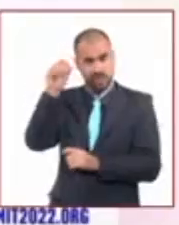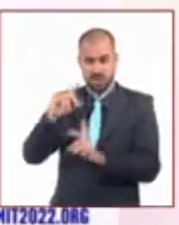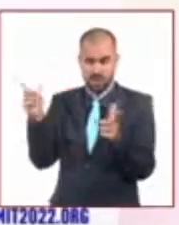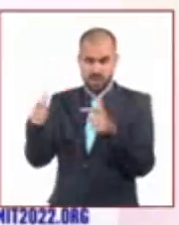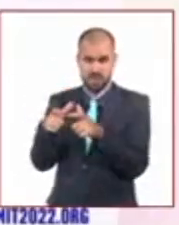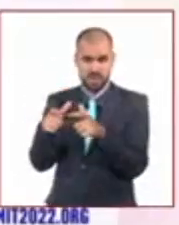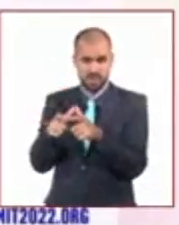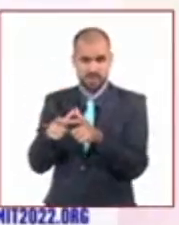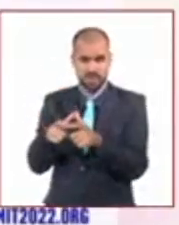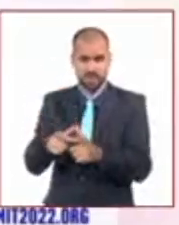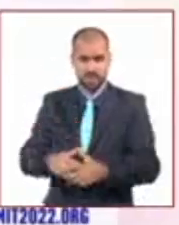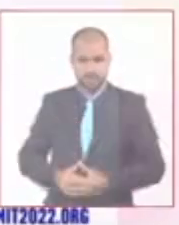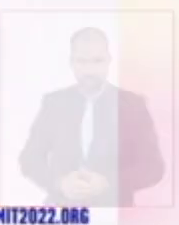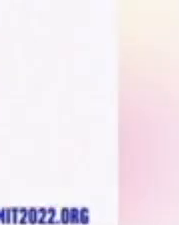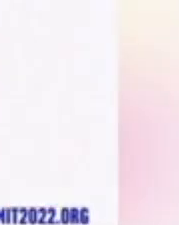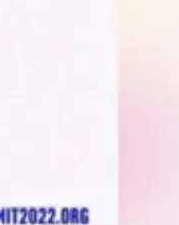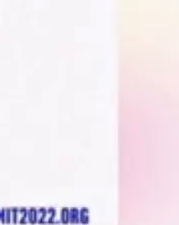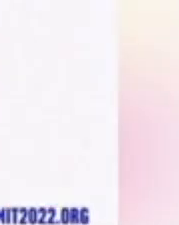convenciones